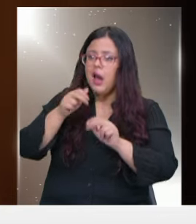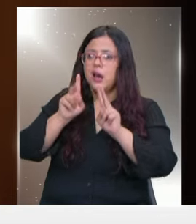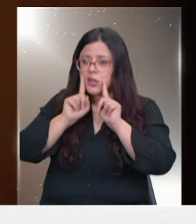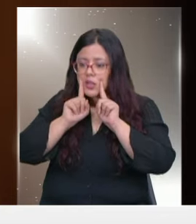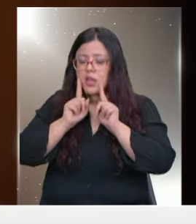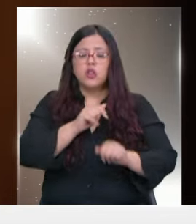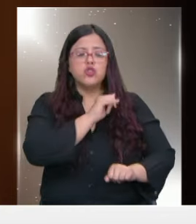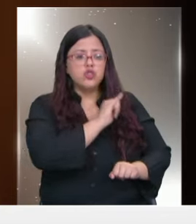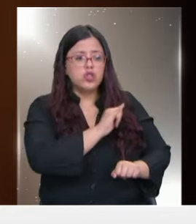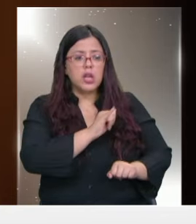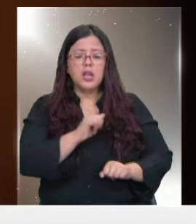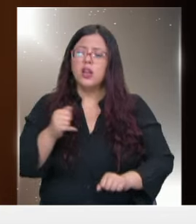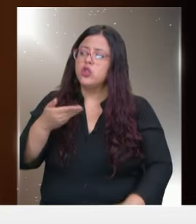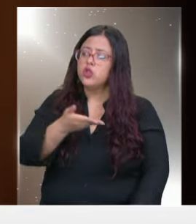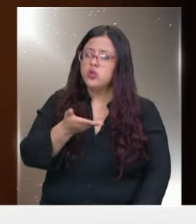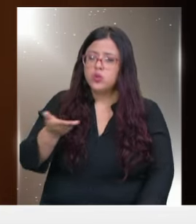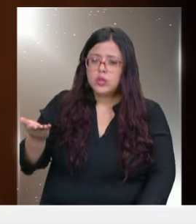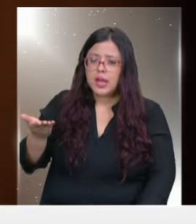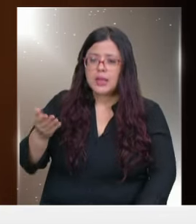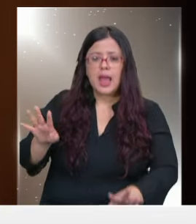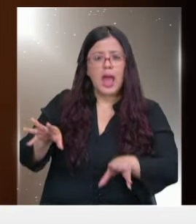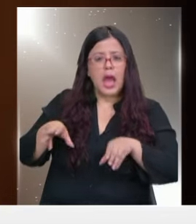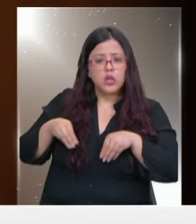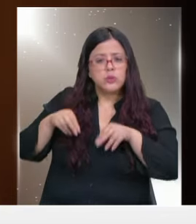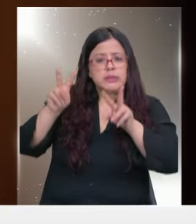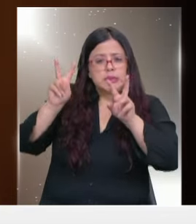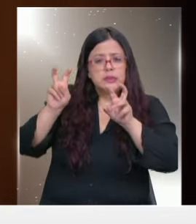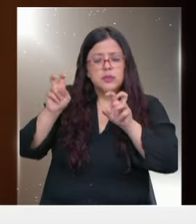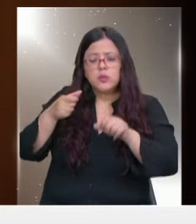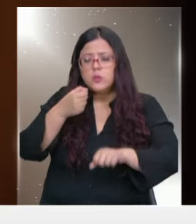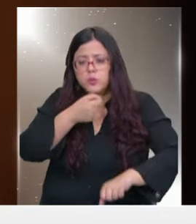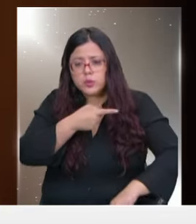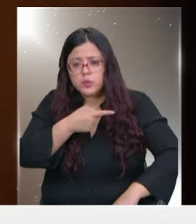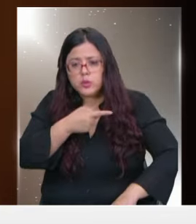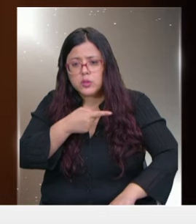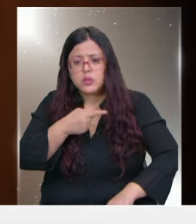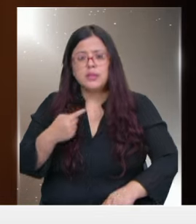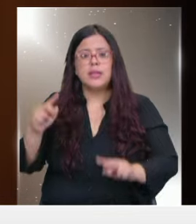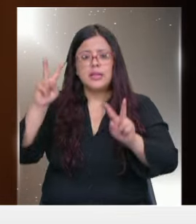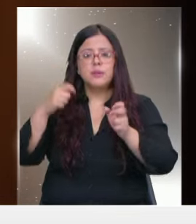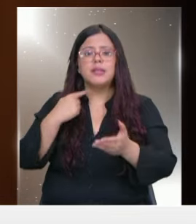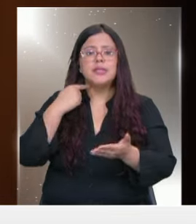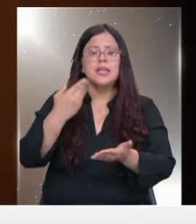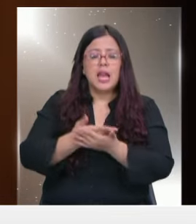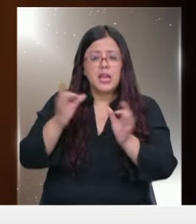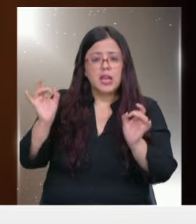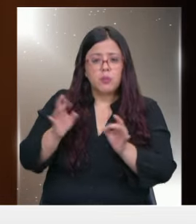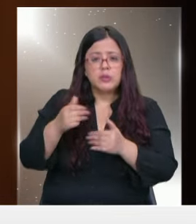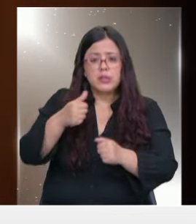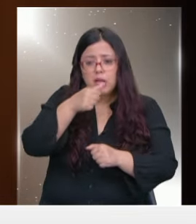ustedes lo que asumen, lo que presuponen o lo que acusan, no sé, la querella, es que pudo haber sido drogada.